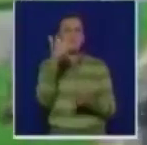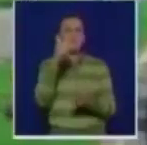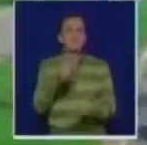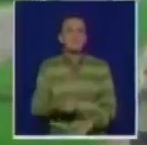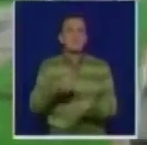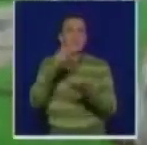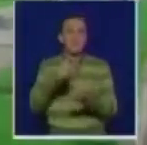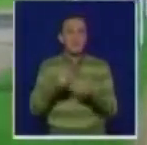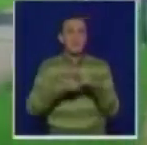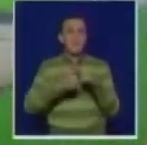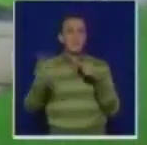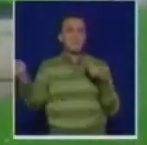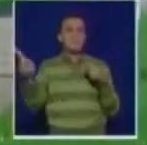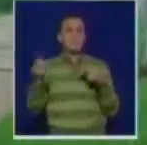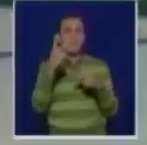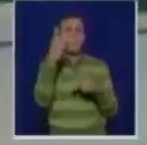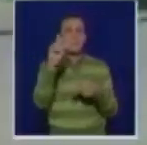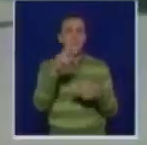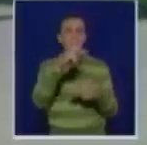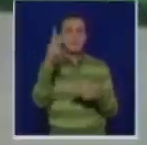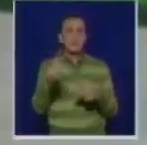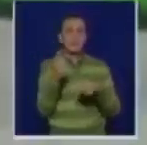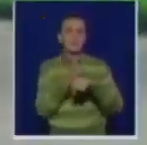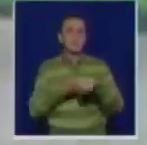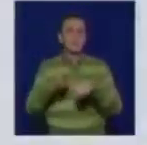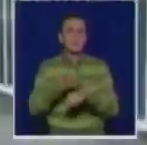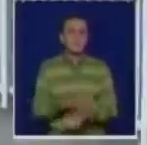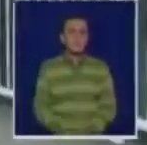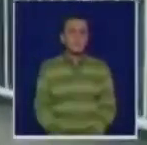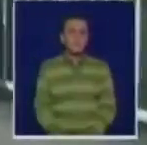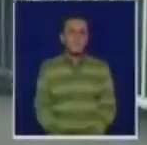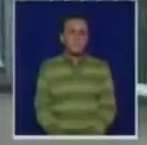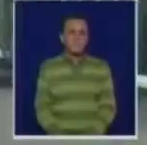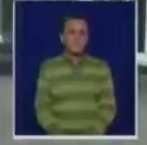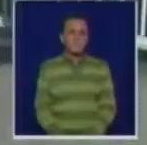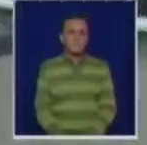logra alcanzar velocidades hasta de 20 kilómetros por hora.